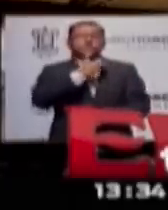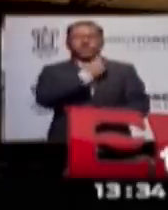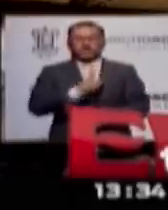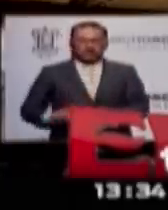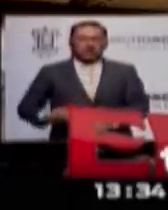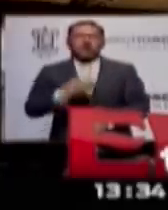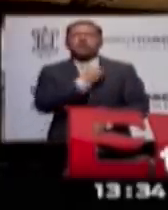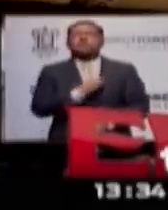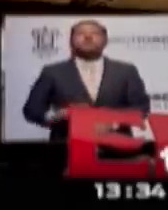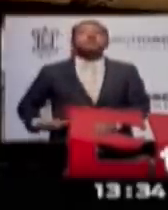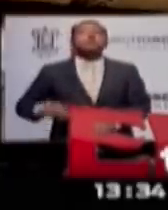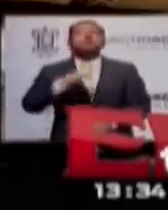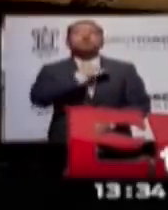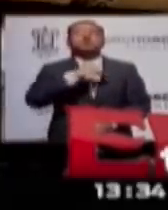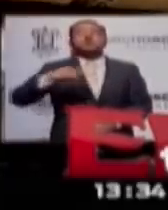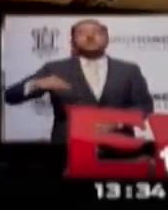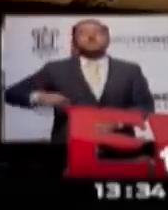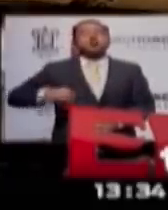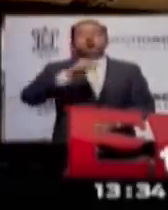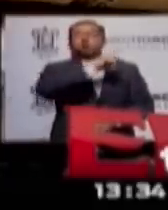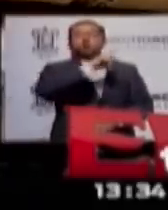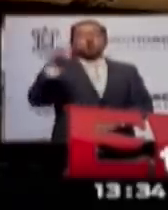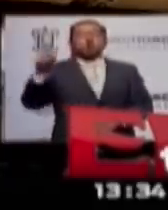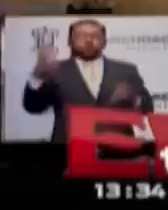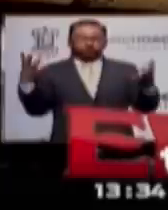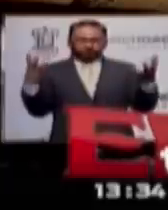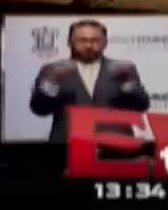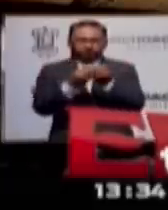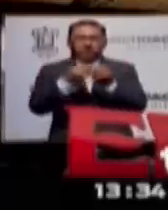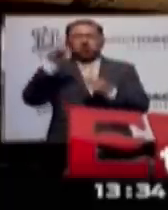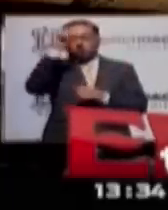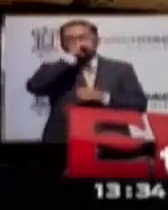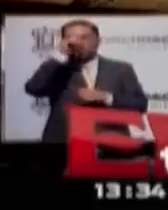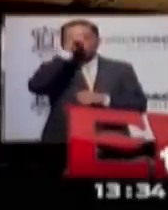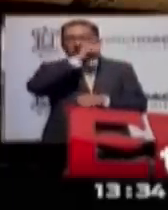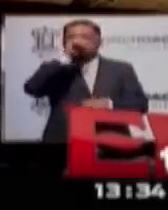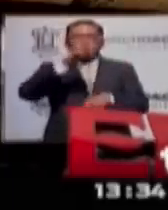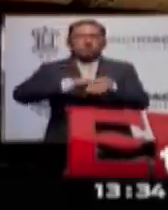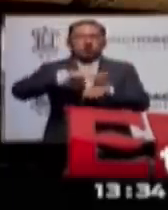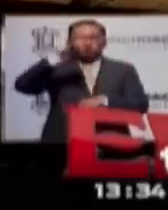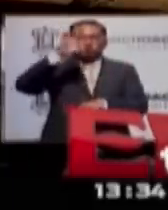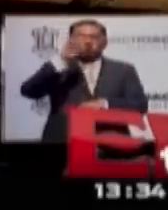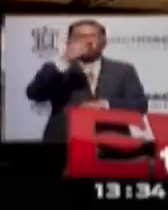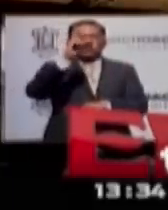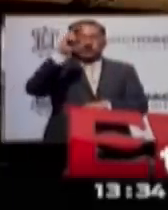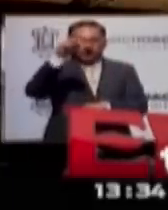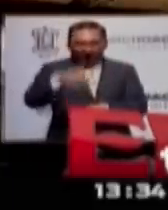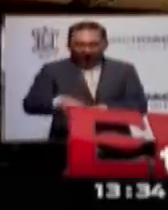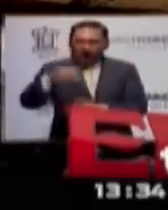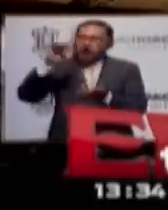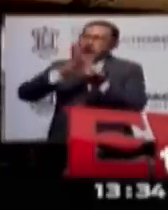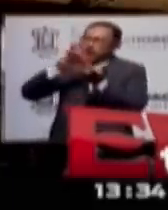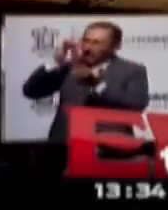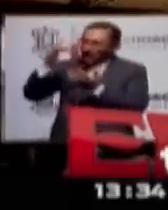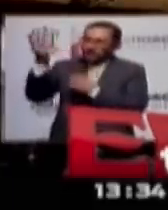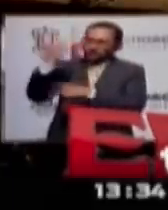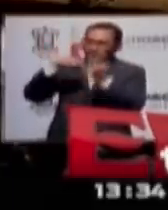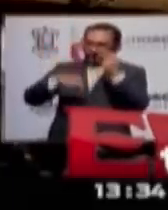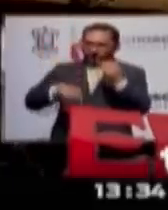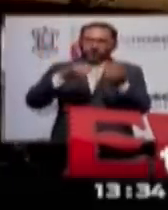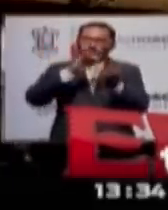y presidentes municipales y a los integrantes del Consejo Mayor de Cherán. Gracias por su presencia.